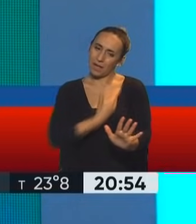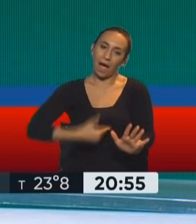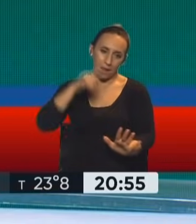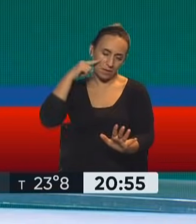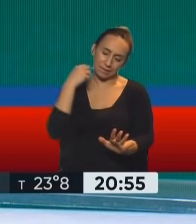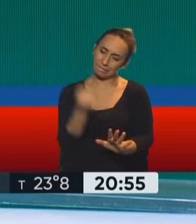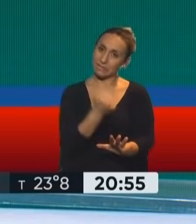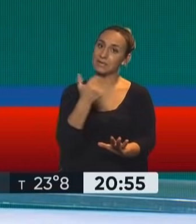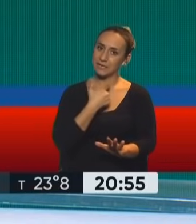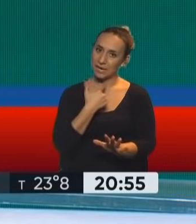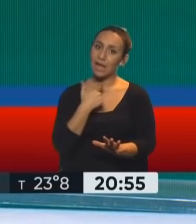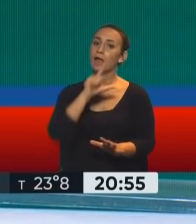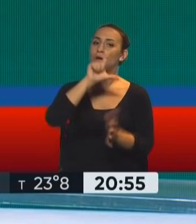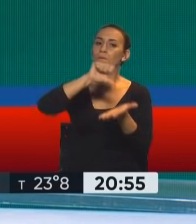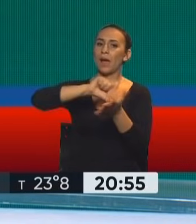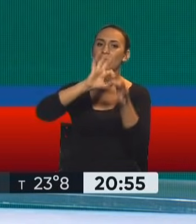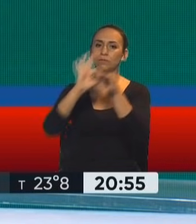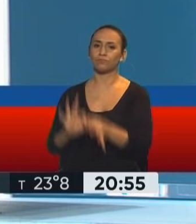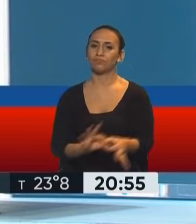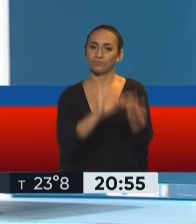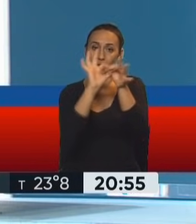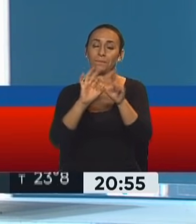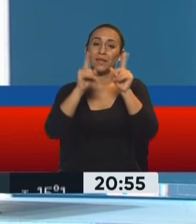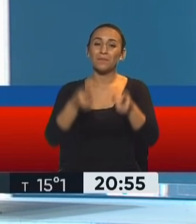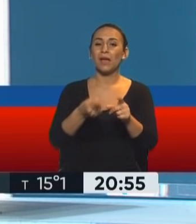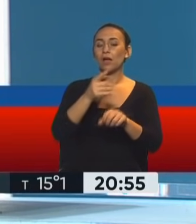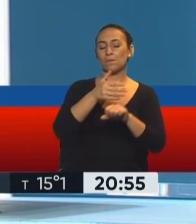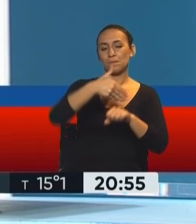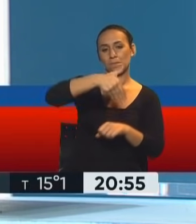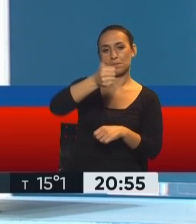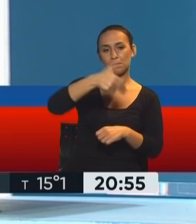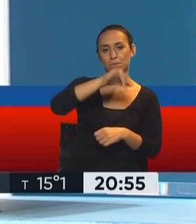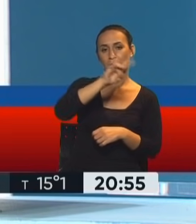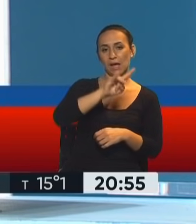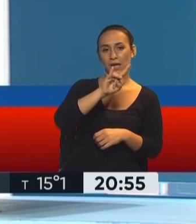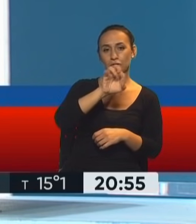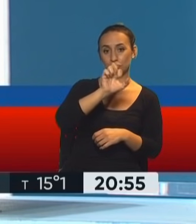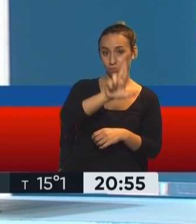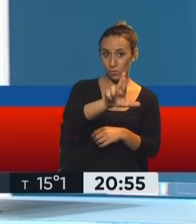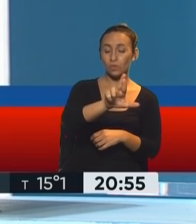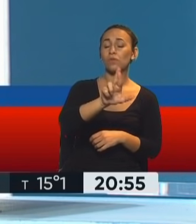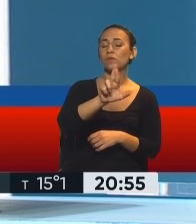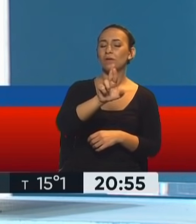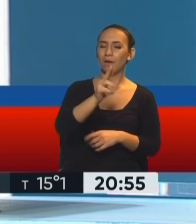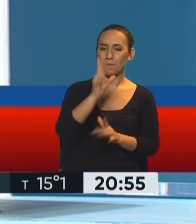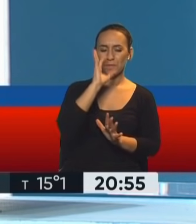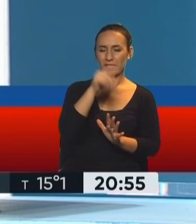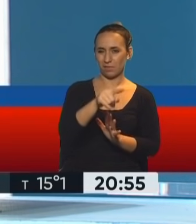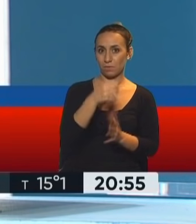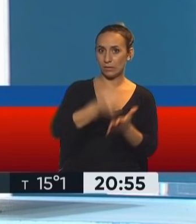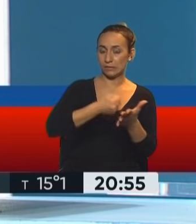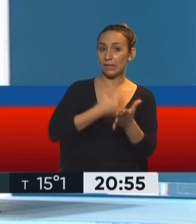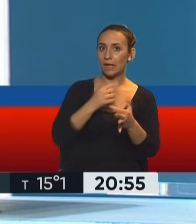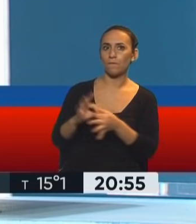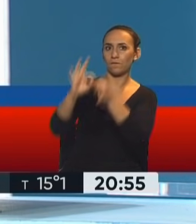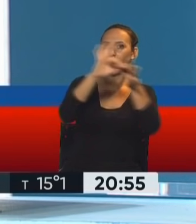Mansur supuestamente viene con un aire, ¿no? Mansur, de mayor federalismo. Con Julián Domínguez. con Aníbal. Yo creo,